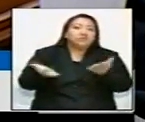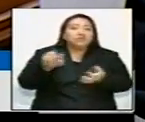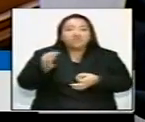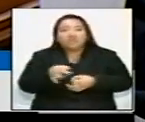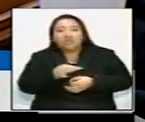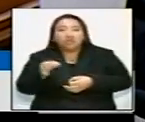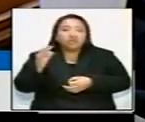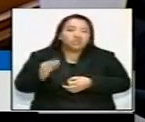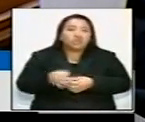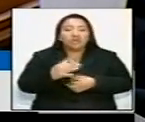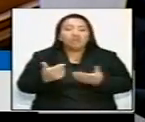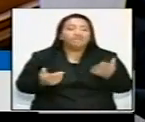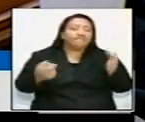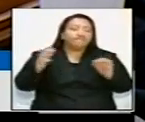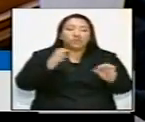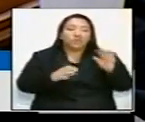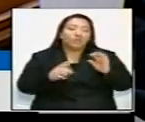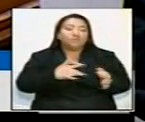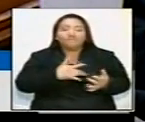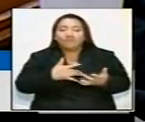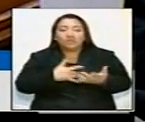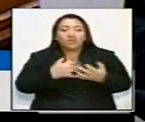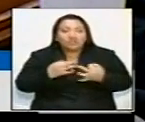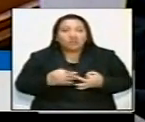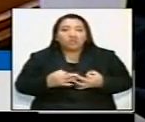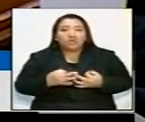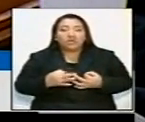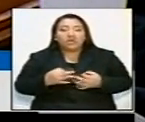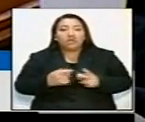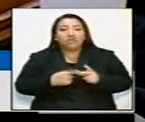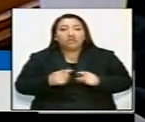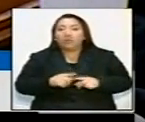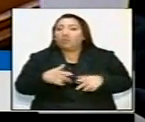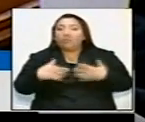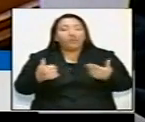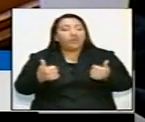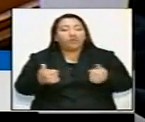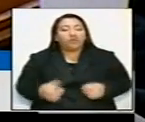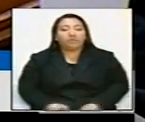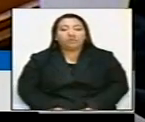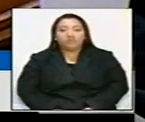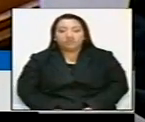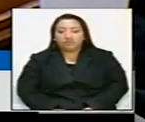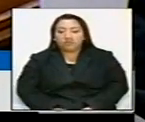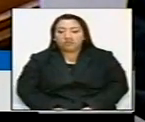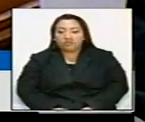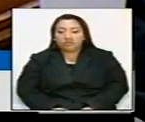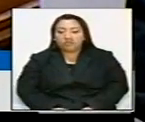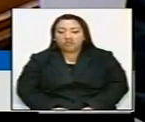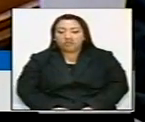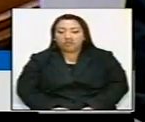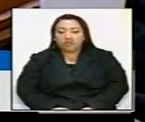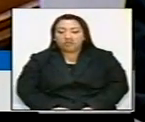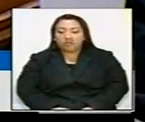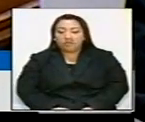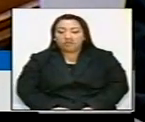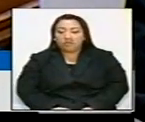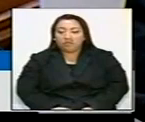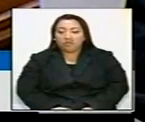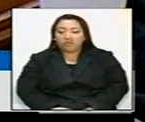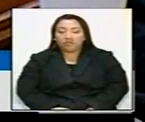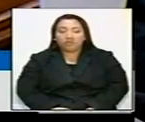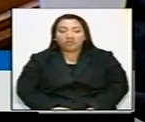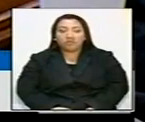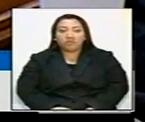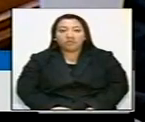La incertidumbre es una magnitud que no es conmensurable. Y que cuando hay este